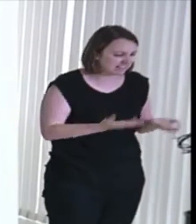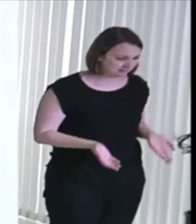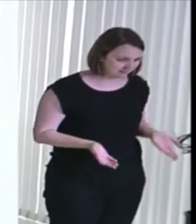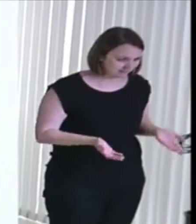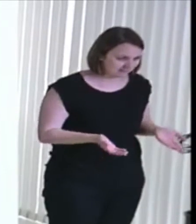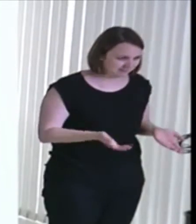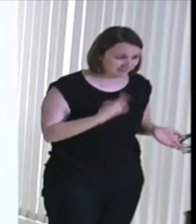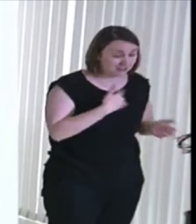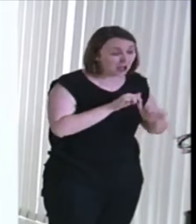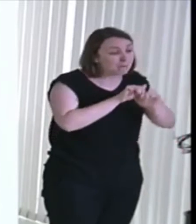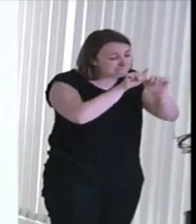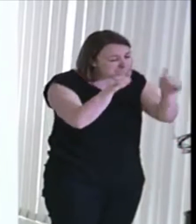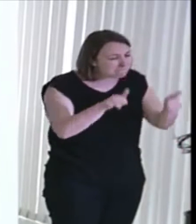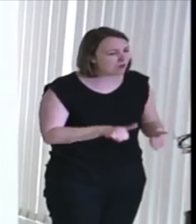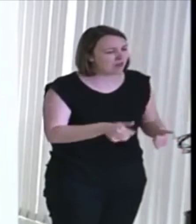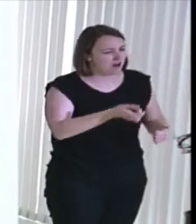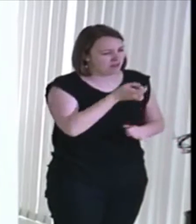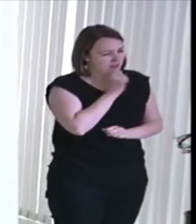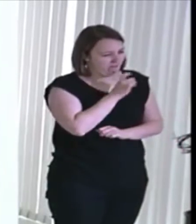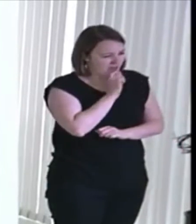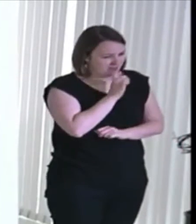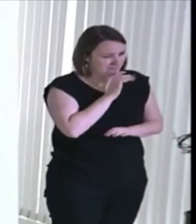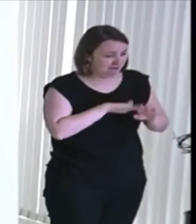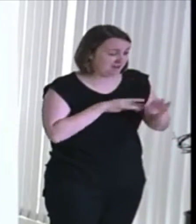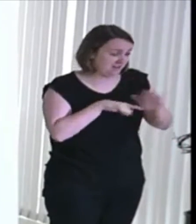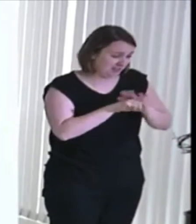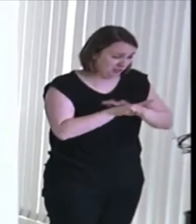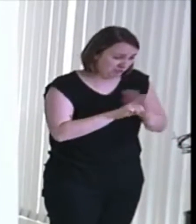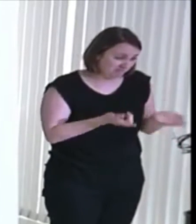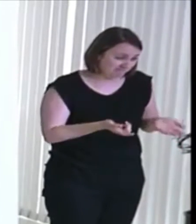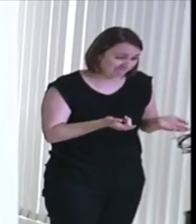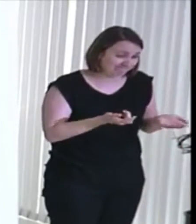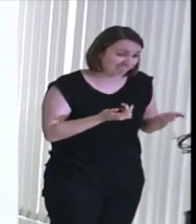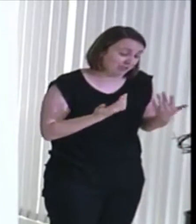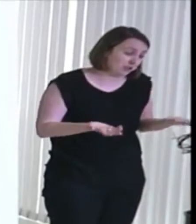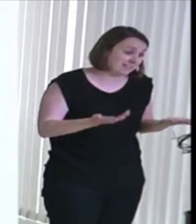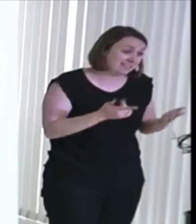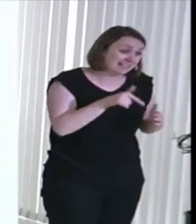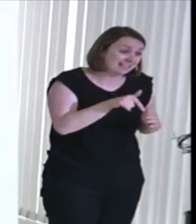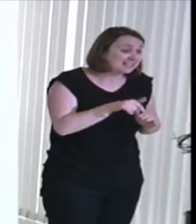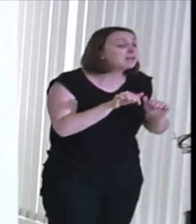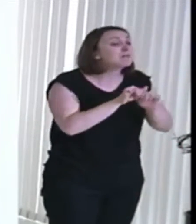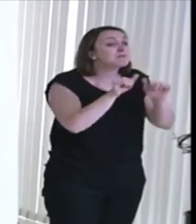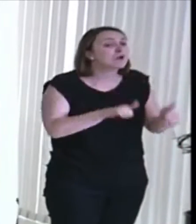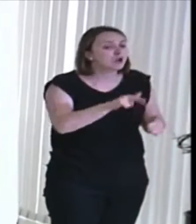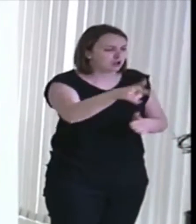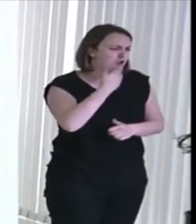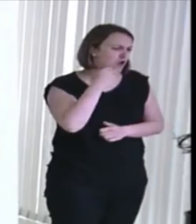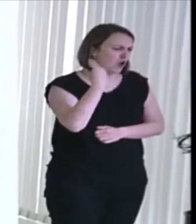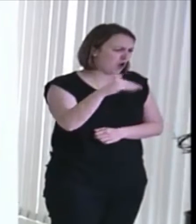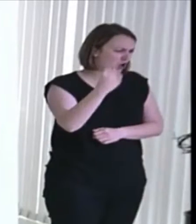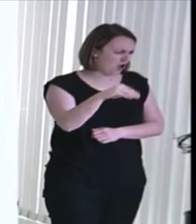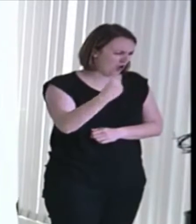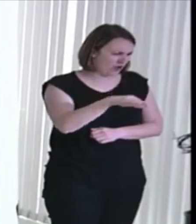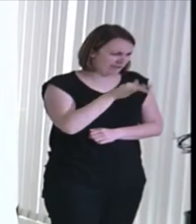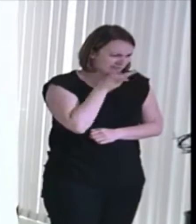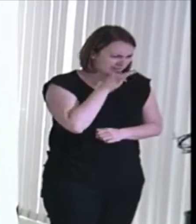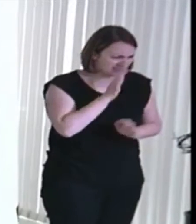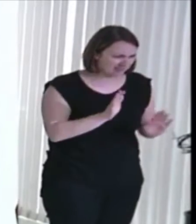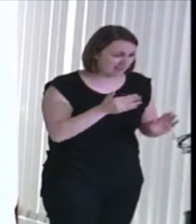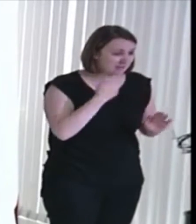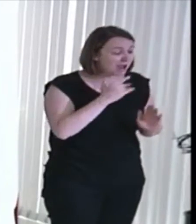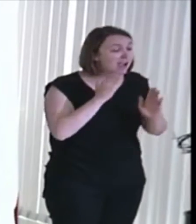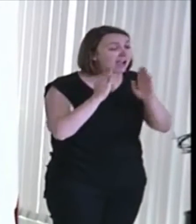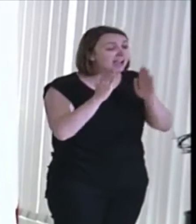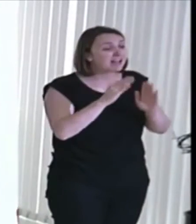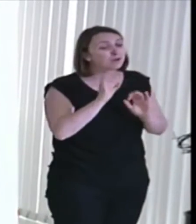pero que son difíciles de cambiar y de gestionar, ¿no? Entonces, ahí está el modelo. Tú eras demasiado joven todavía para que una generación